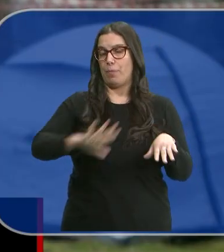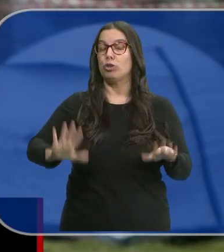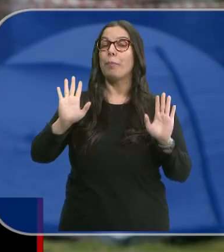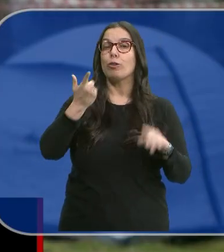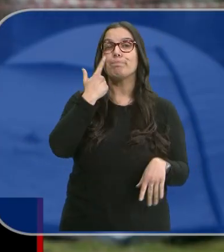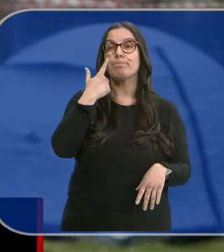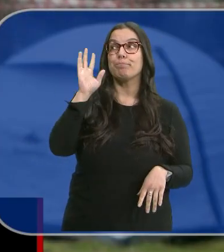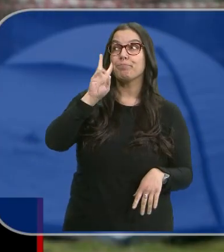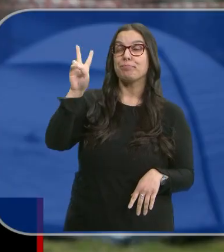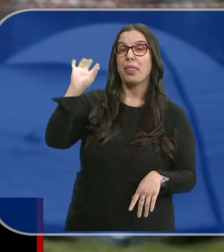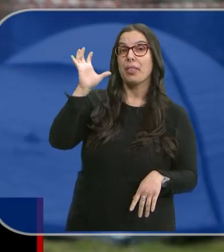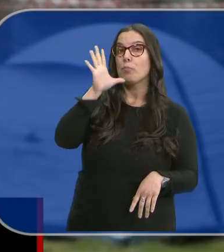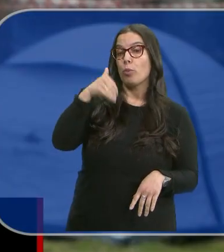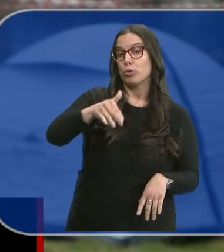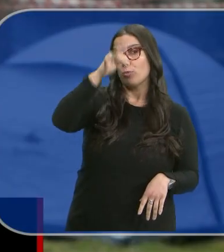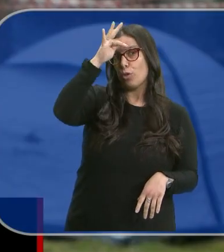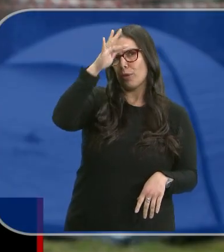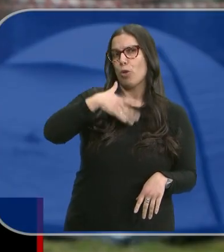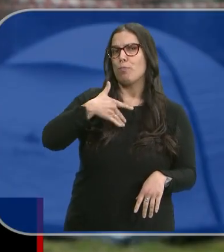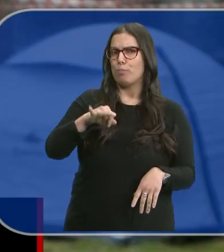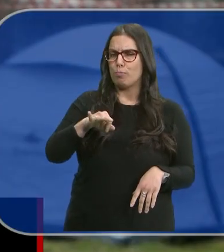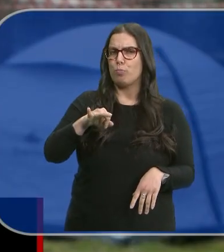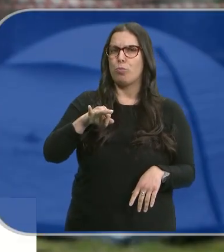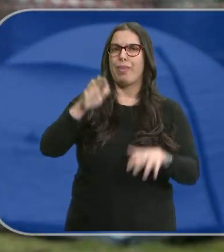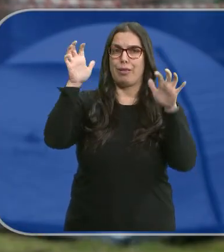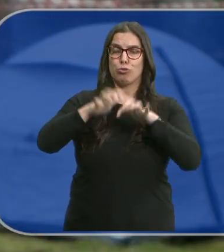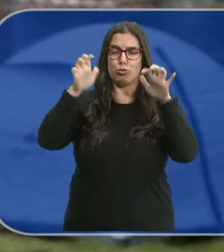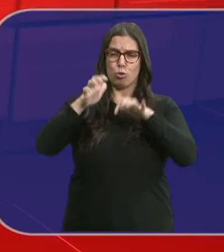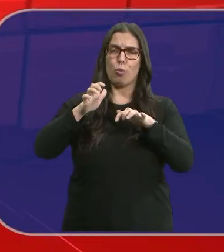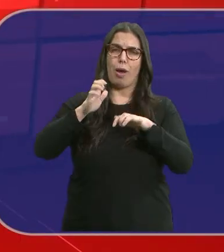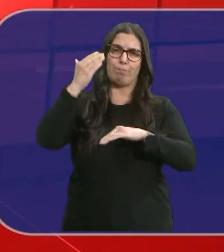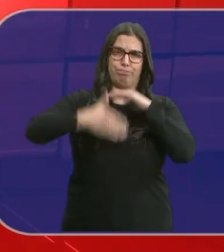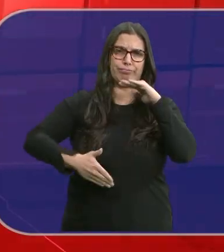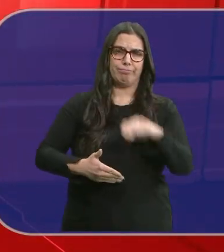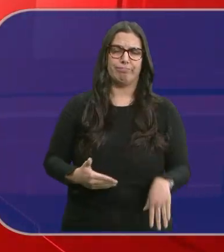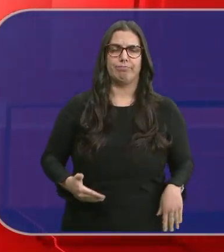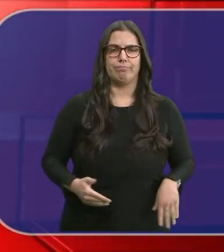cielo porque la lluvia que se espera el domingo podría condicionar estas cifras.